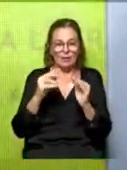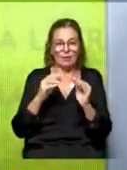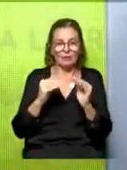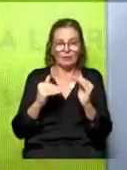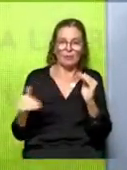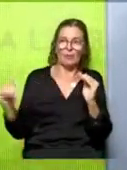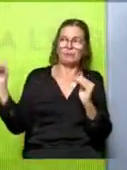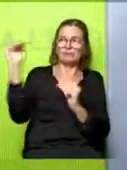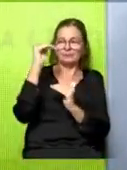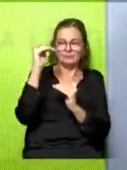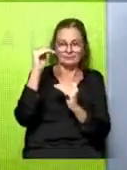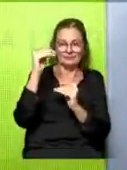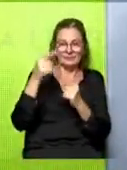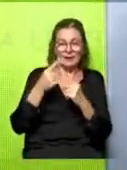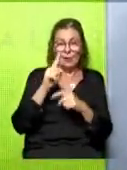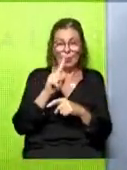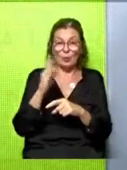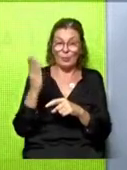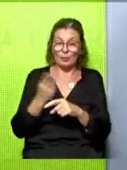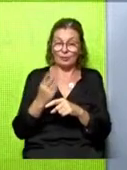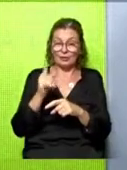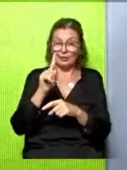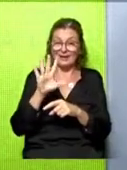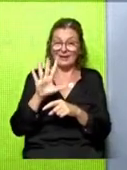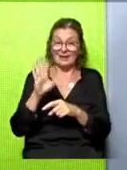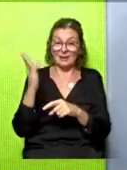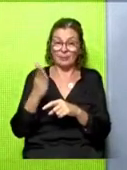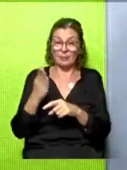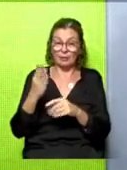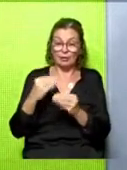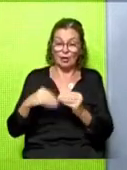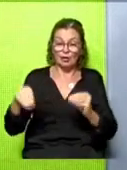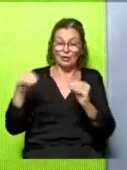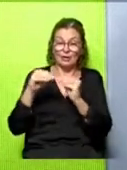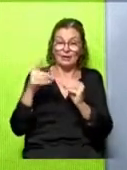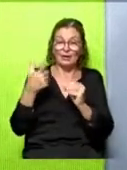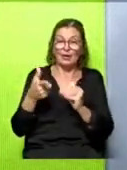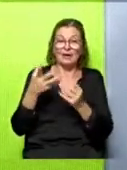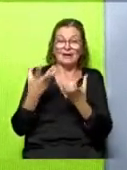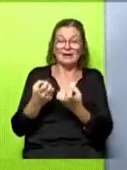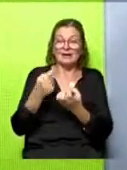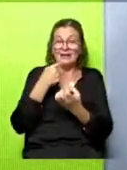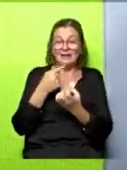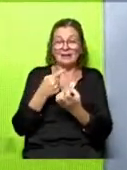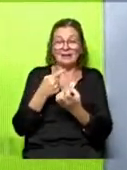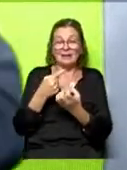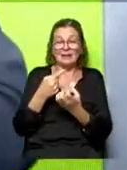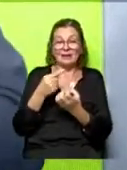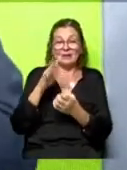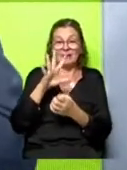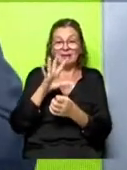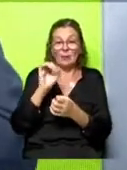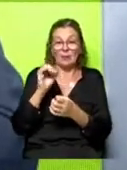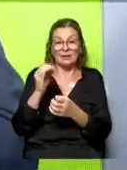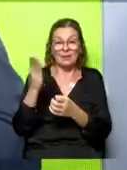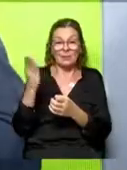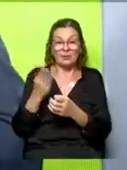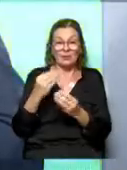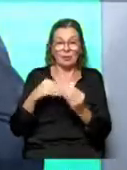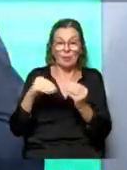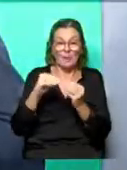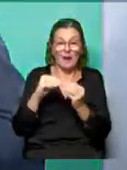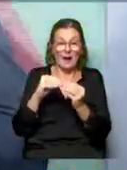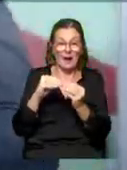dispara. El 1% acumula el 15% del ingreso total. Eso equivale a lo que acumula el 50% más pobre